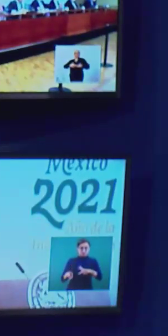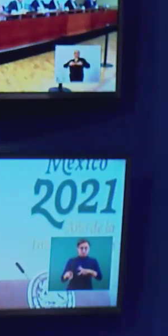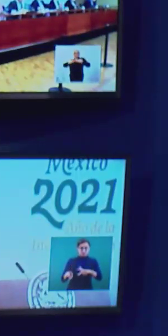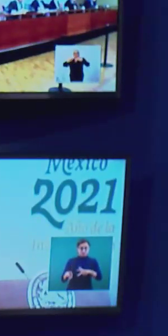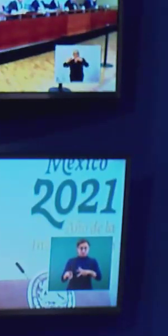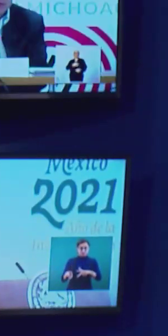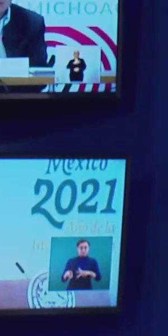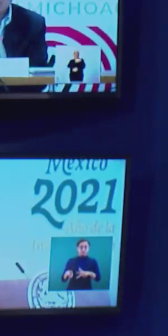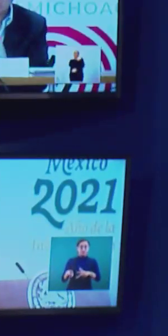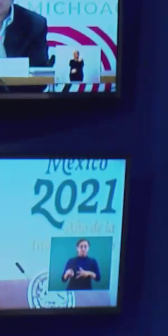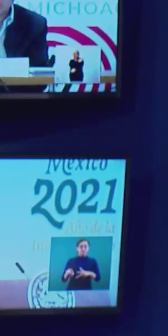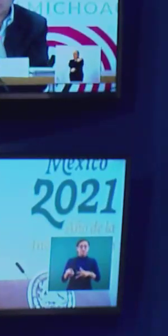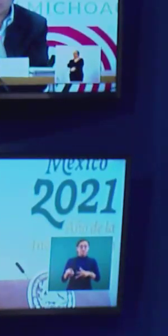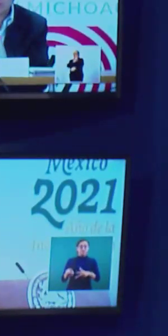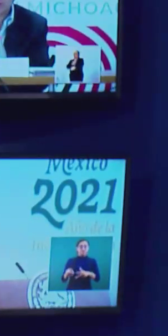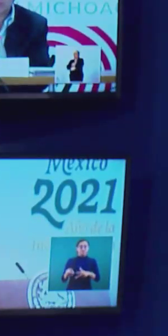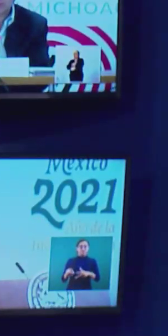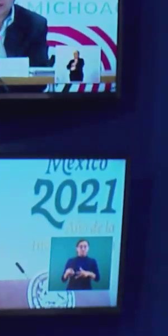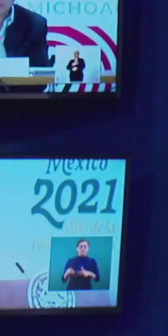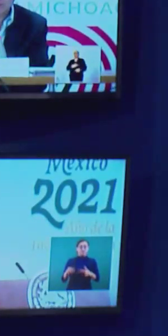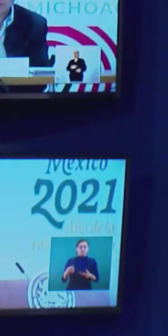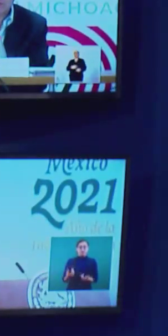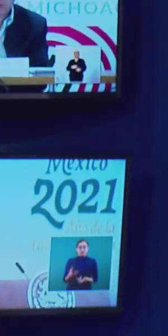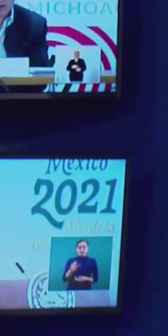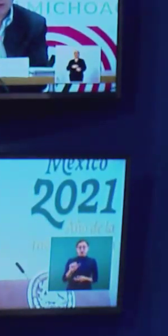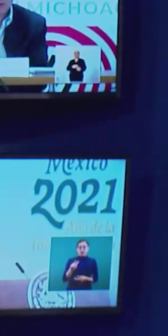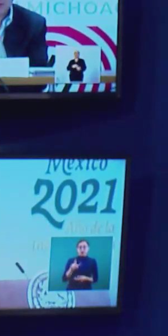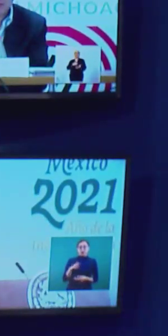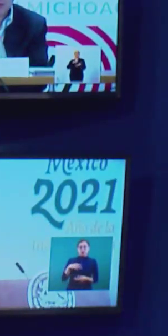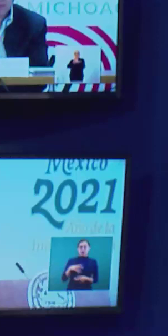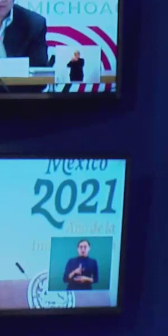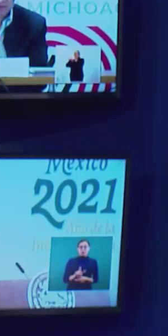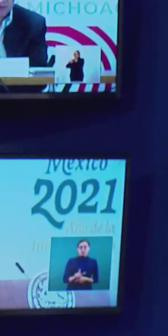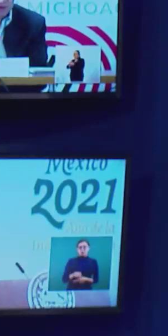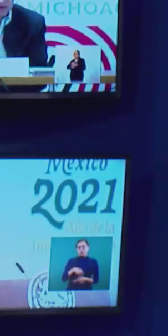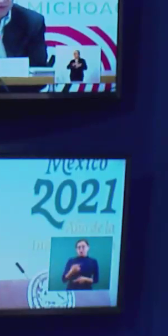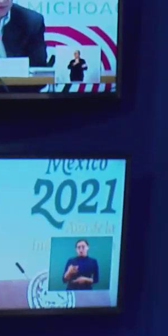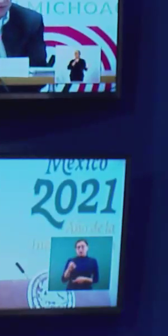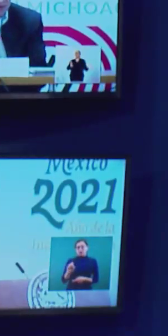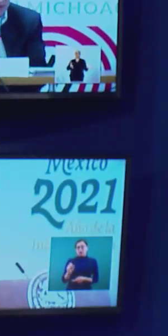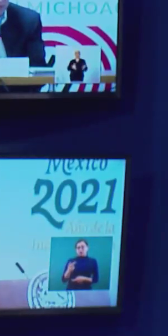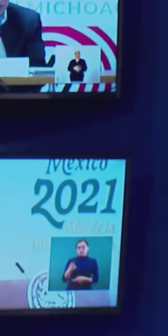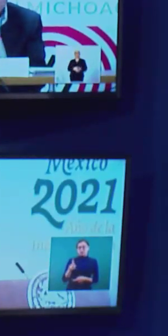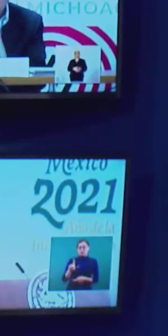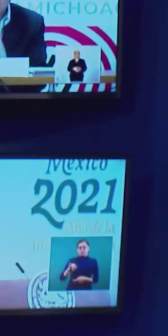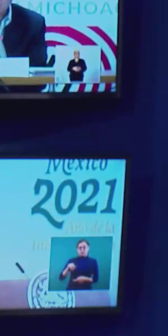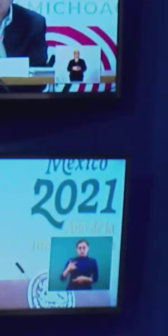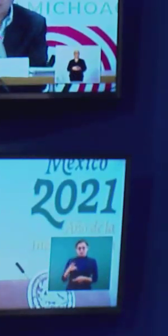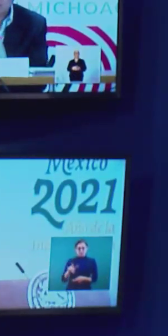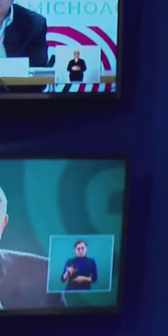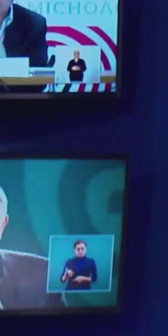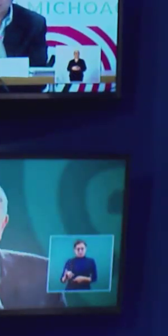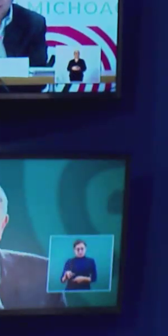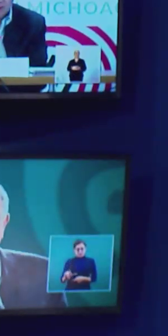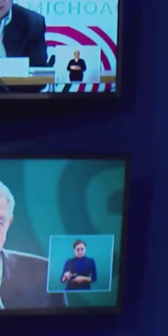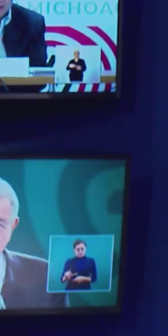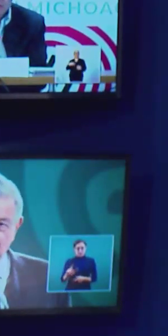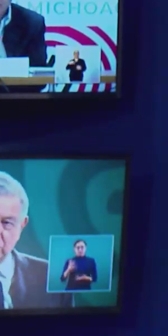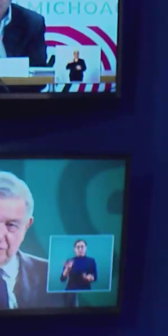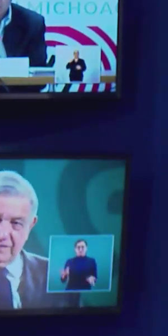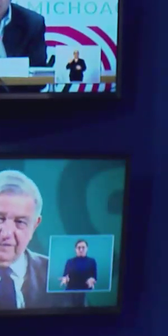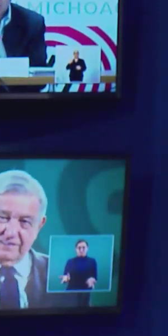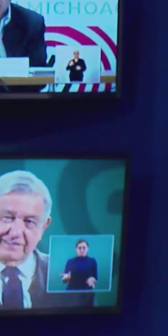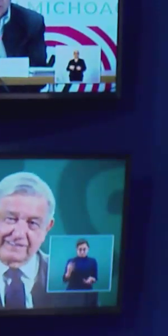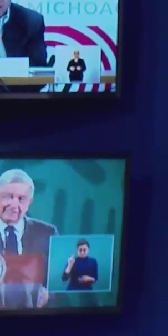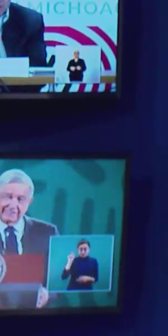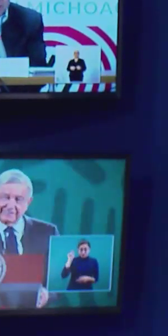esquema de vacunación. No le estoy diciendo nada nuevo, pero el presidente López Obrador había dicho hace